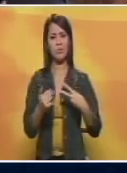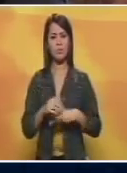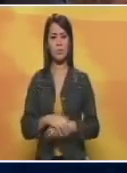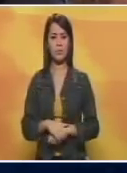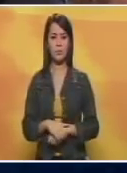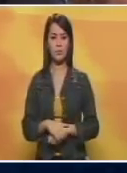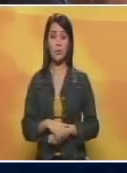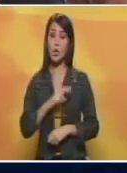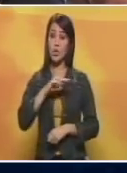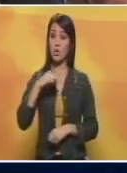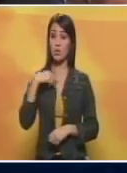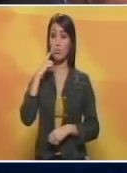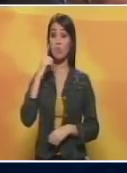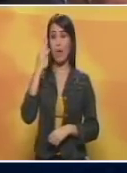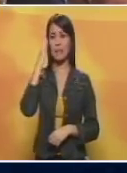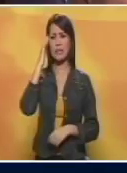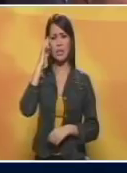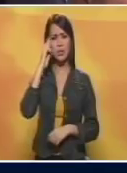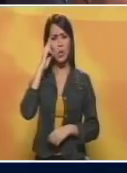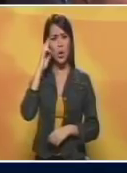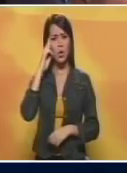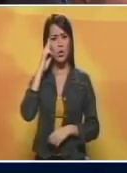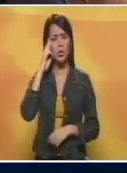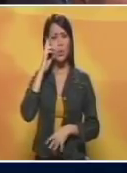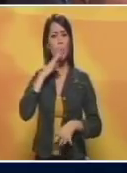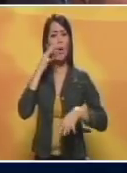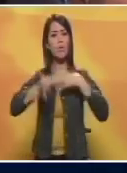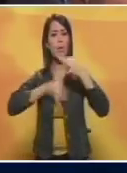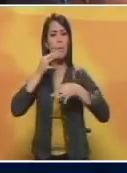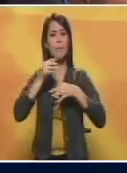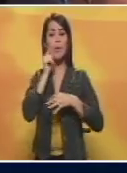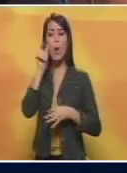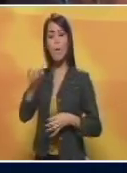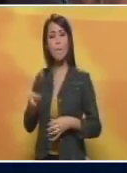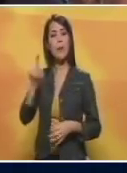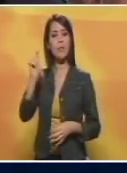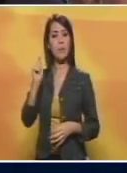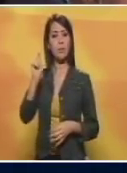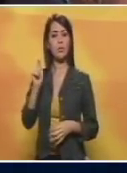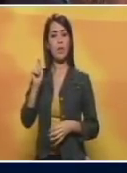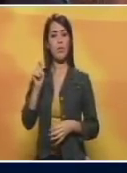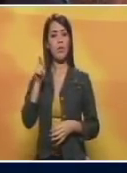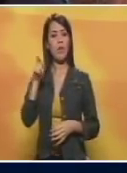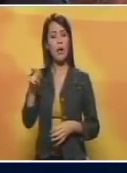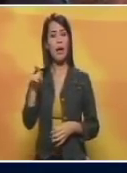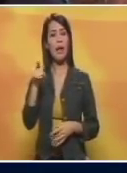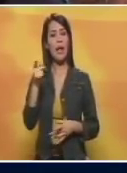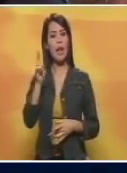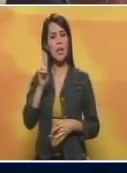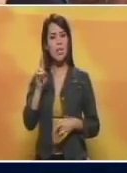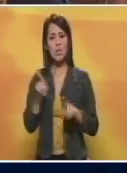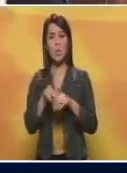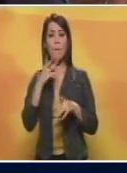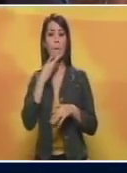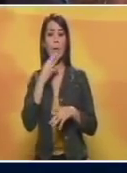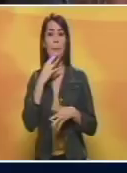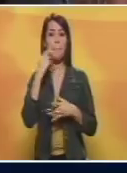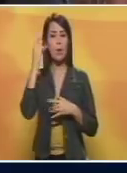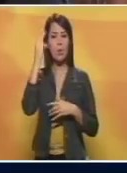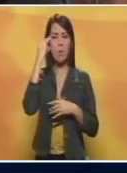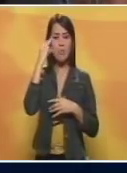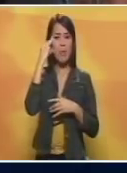nosotros tenemos razón cuando dudamos de que juan requesens haya estado en pleno uso de sus facultades mentales